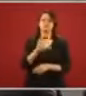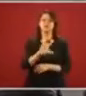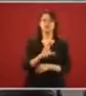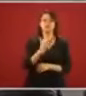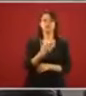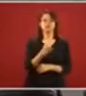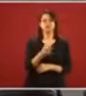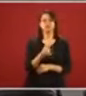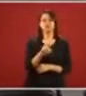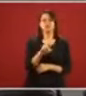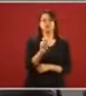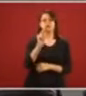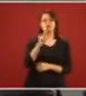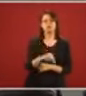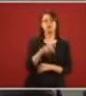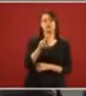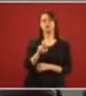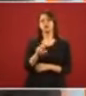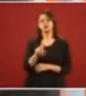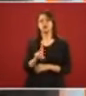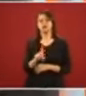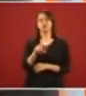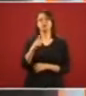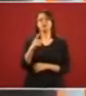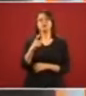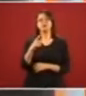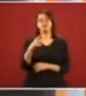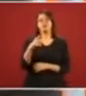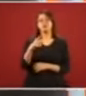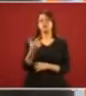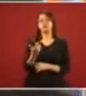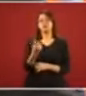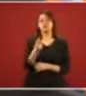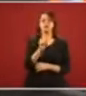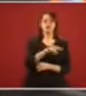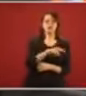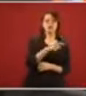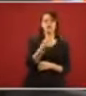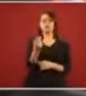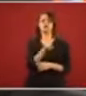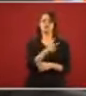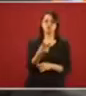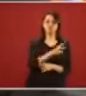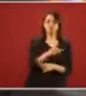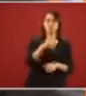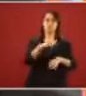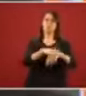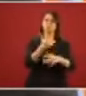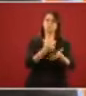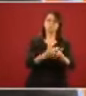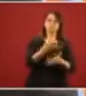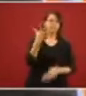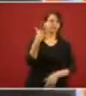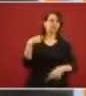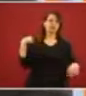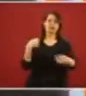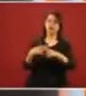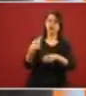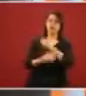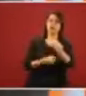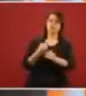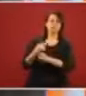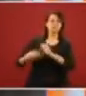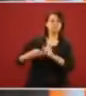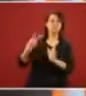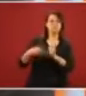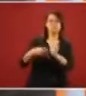Shell y Redco. Por cierto, en este año 2020, Chevron y Shell han sido las más careras como marcas. Entonces, si